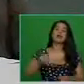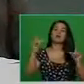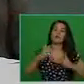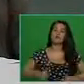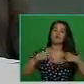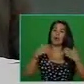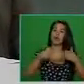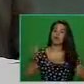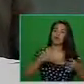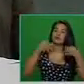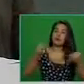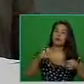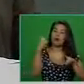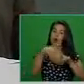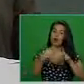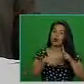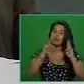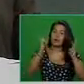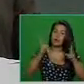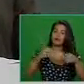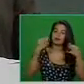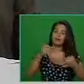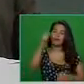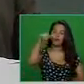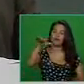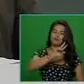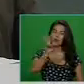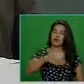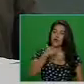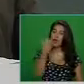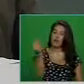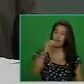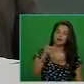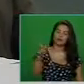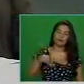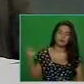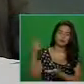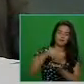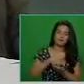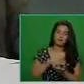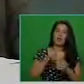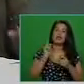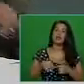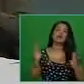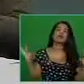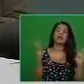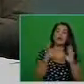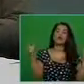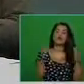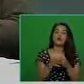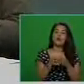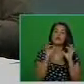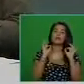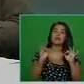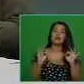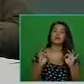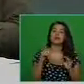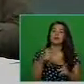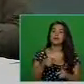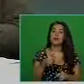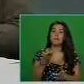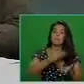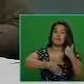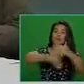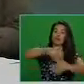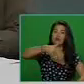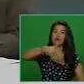para este y otros temas que sean de interés del pueblo venezolano, y en el marco de lo que es esta vigésima reunión especializada de agricultura familiar del Mercosur, que se